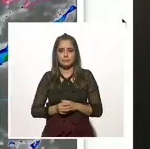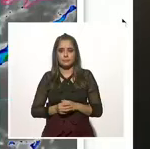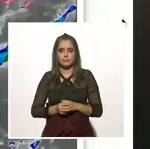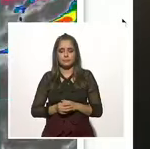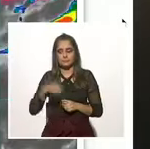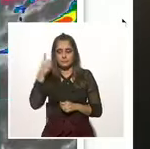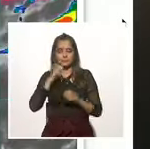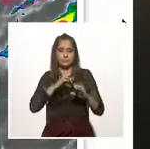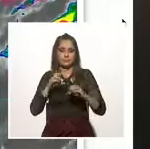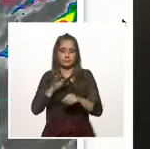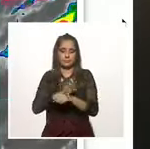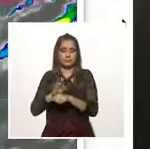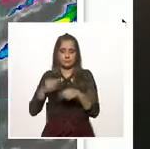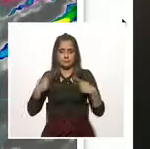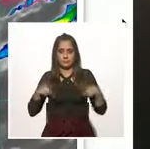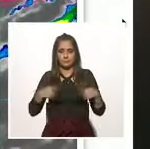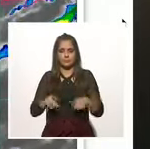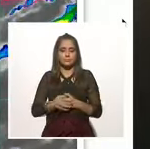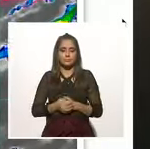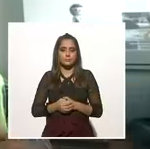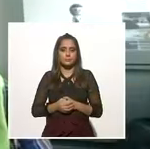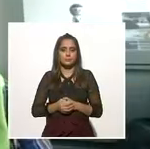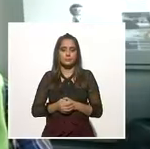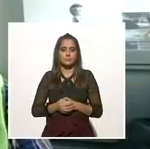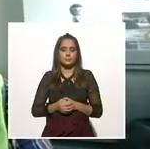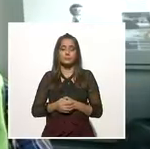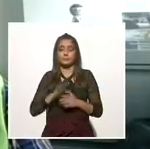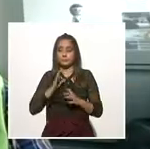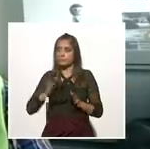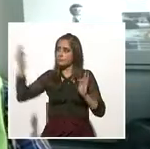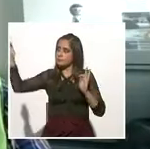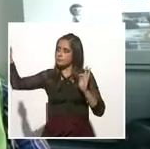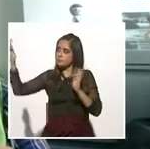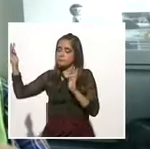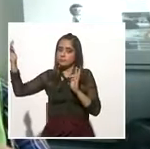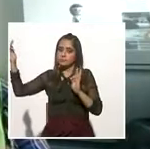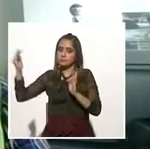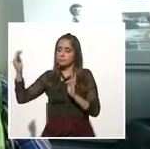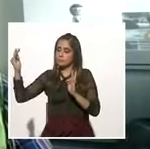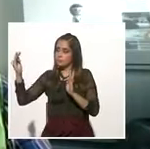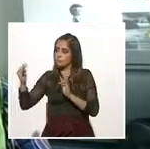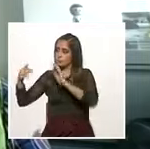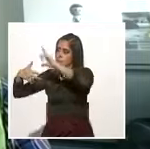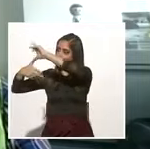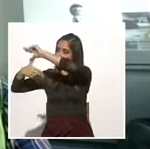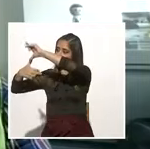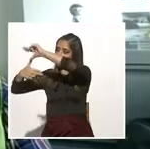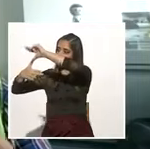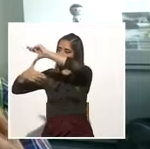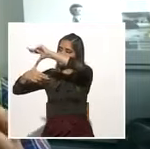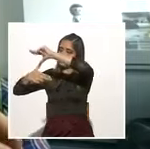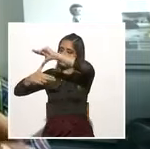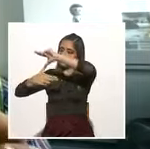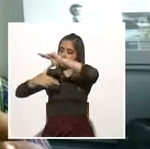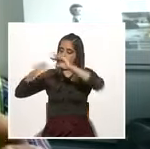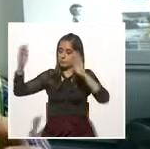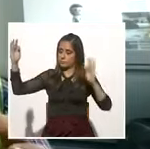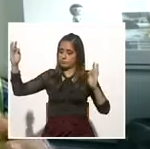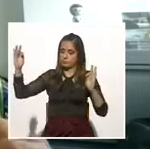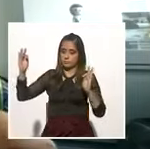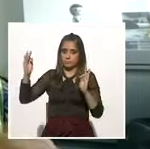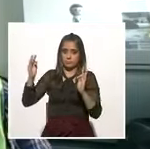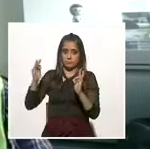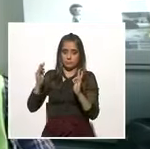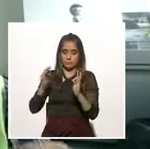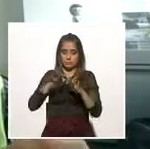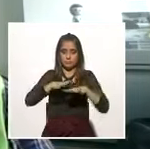Ciudadana. A medida que se va acercando el meteoro a nuestras costas, se van